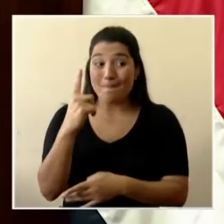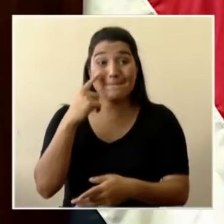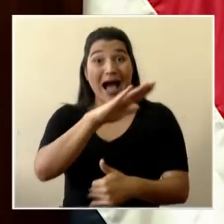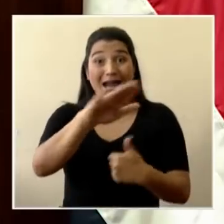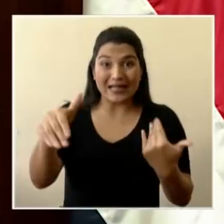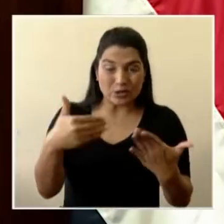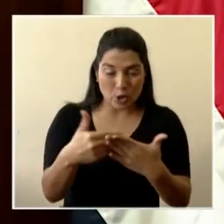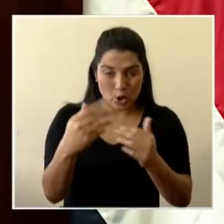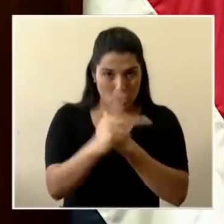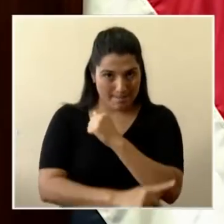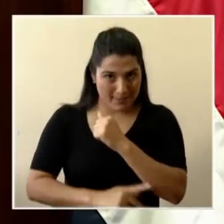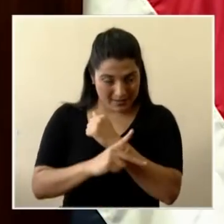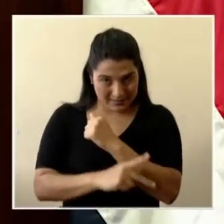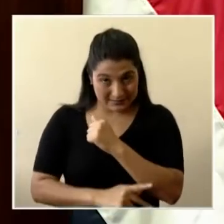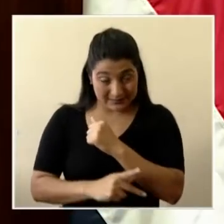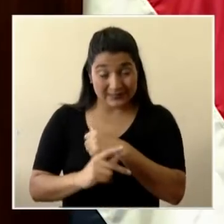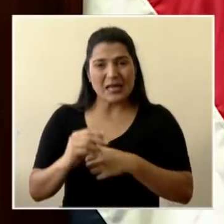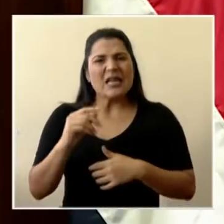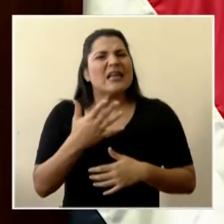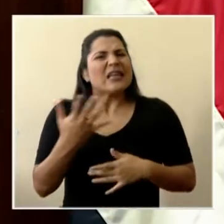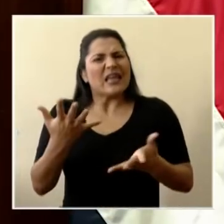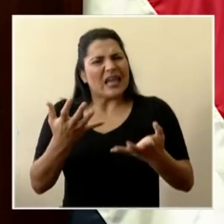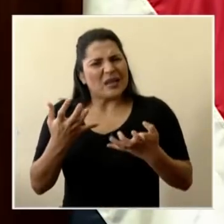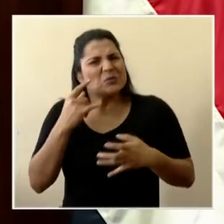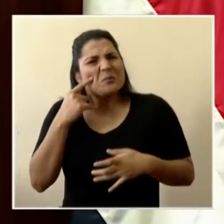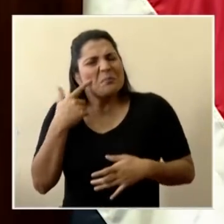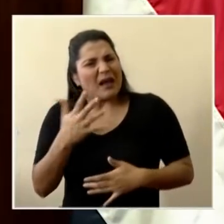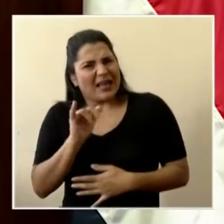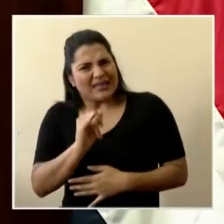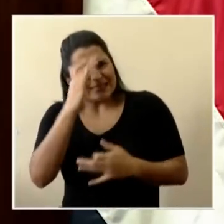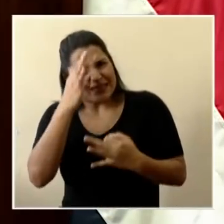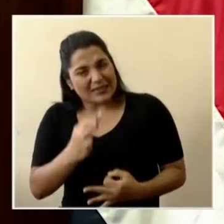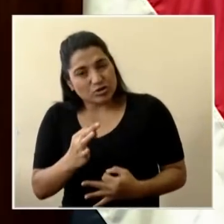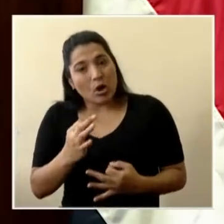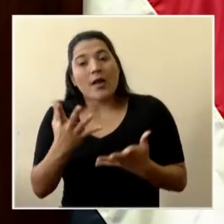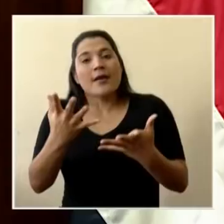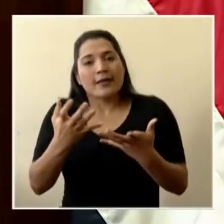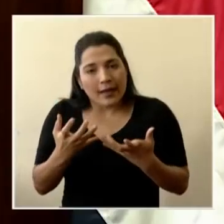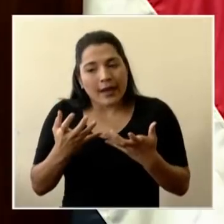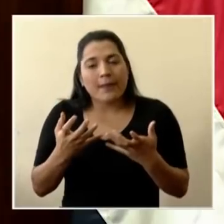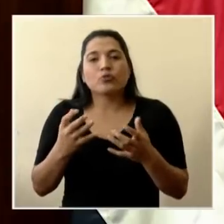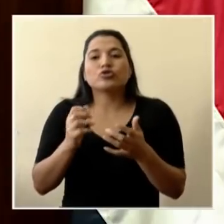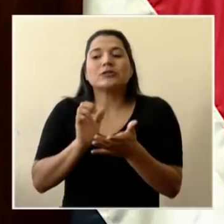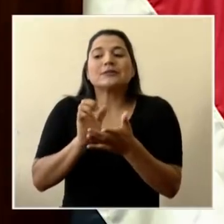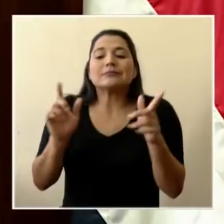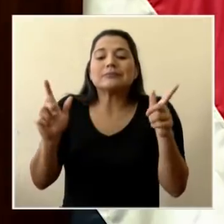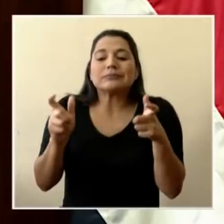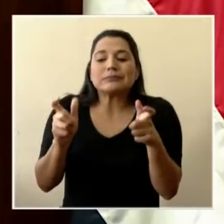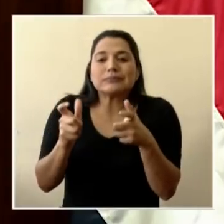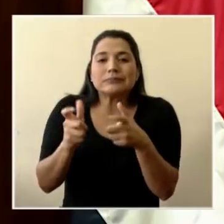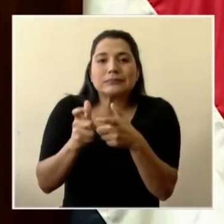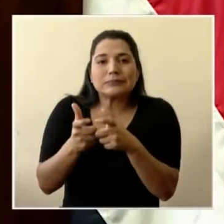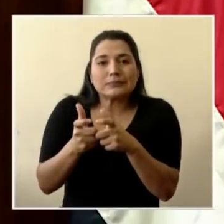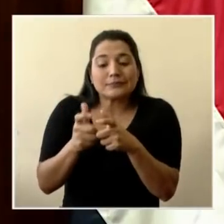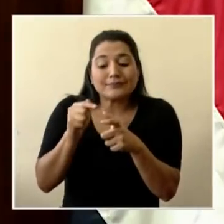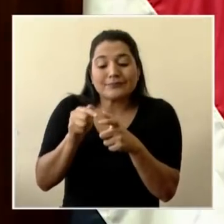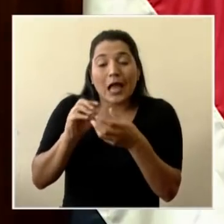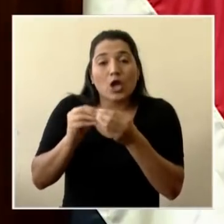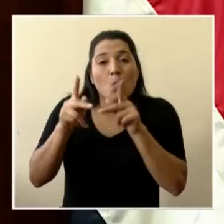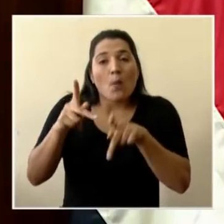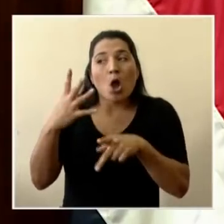el país. Y lo que se pretende con esto es reducir la cantidad de personas transitando. Por eso, ante la pregunta y